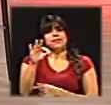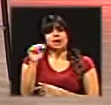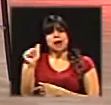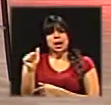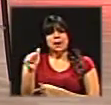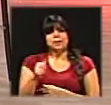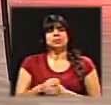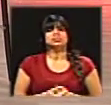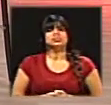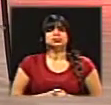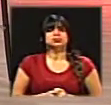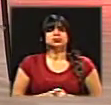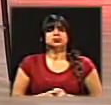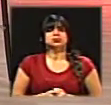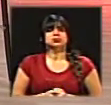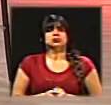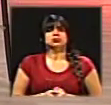Amplio